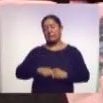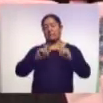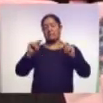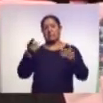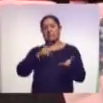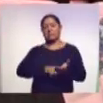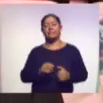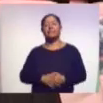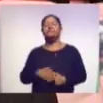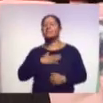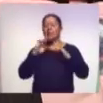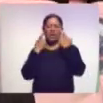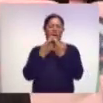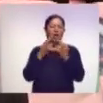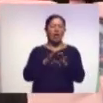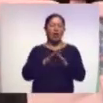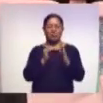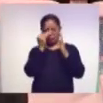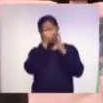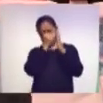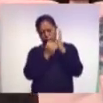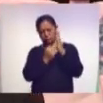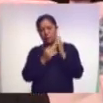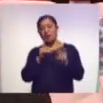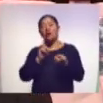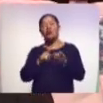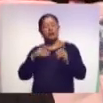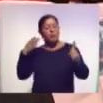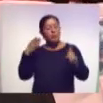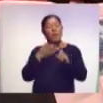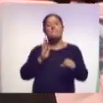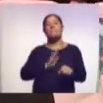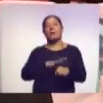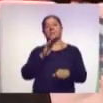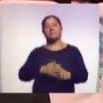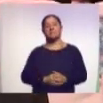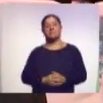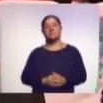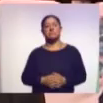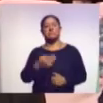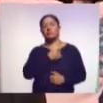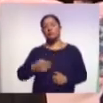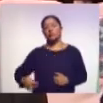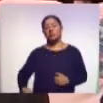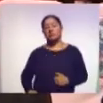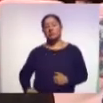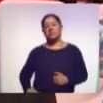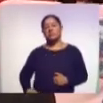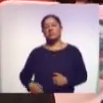cómo programamos, a dónde vamos a enfocar más las baterías de analfabetismo. A los municipios que están más